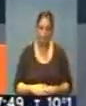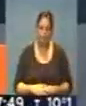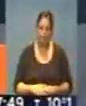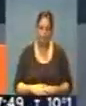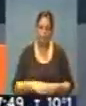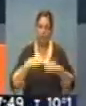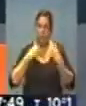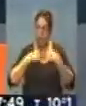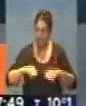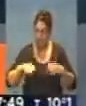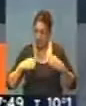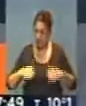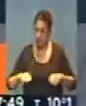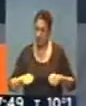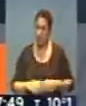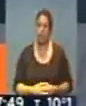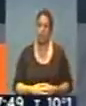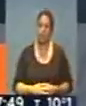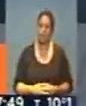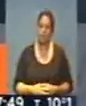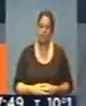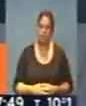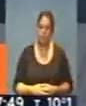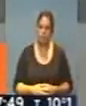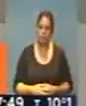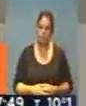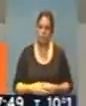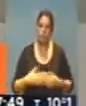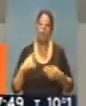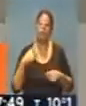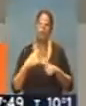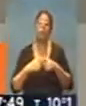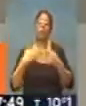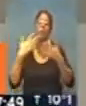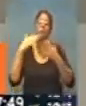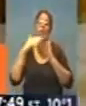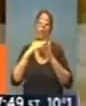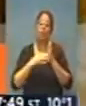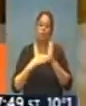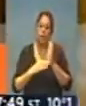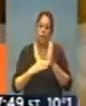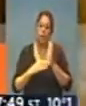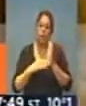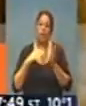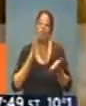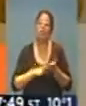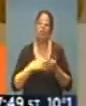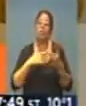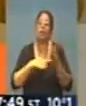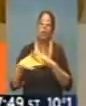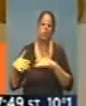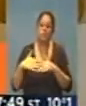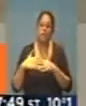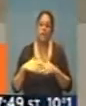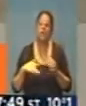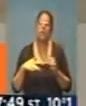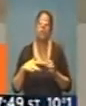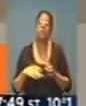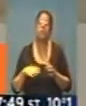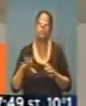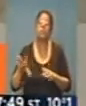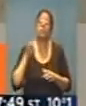las actividades que se van a llevar a cabo en el programa de Art Basel sobre ciudades que van a tener a Buenos Aires